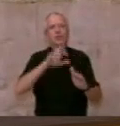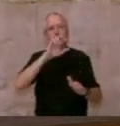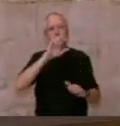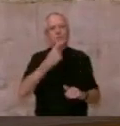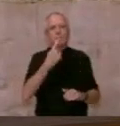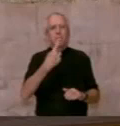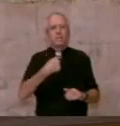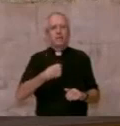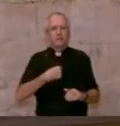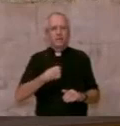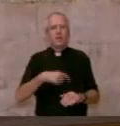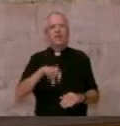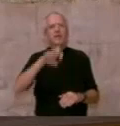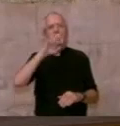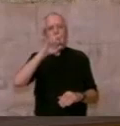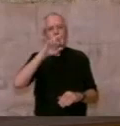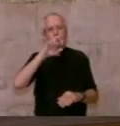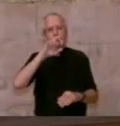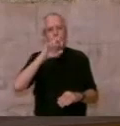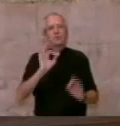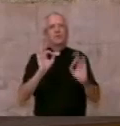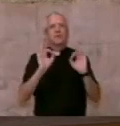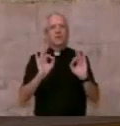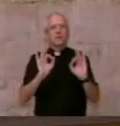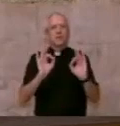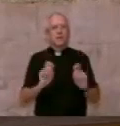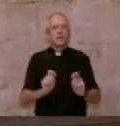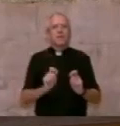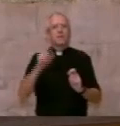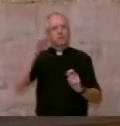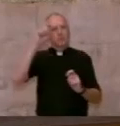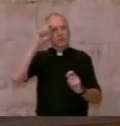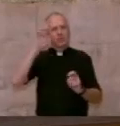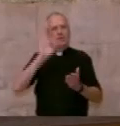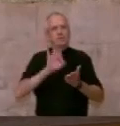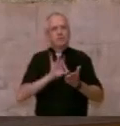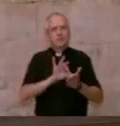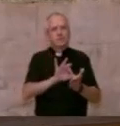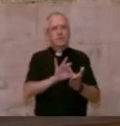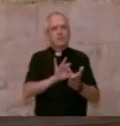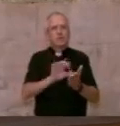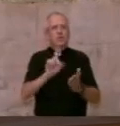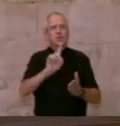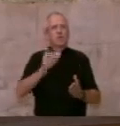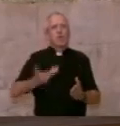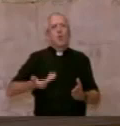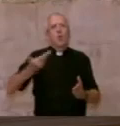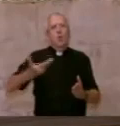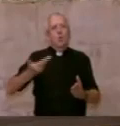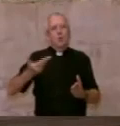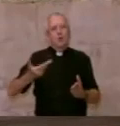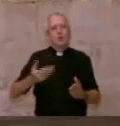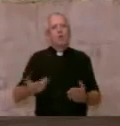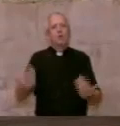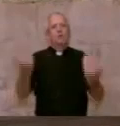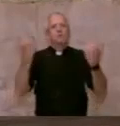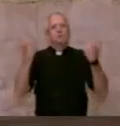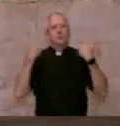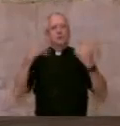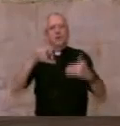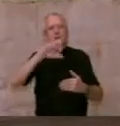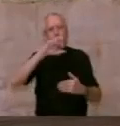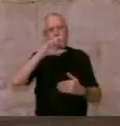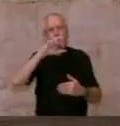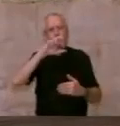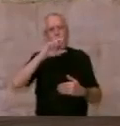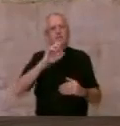dijo: el episcopado es el nombre de un servicio, no de un honor, porque corresponde al obispo